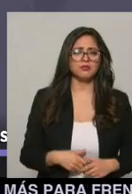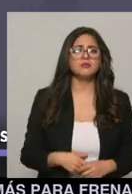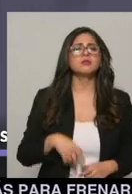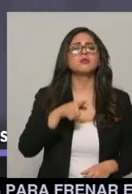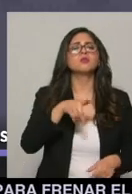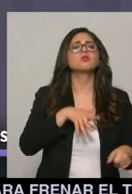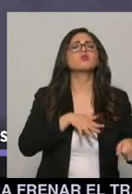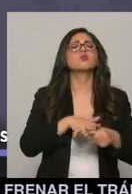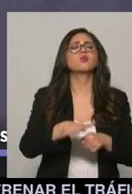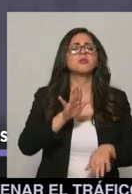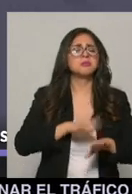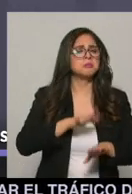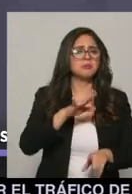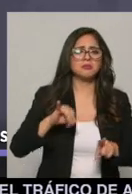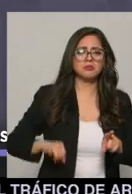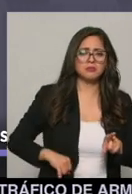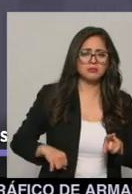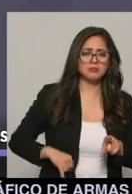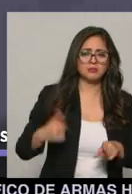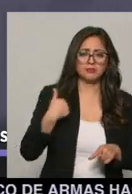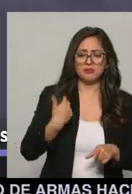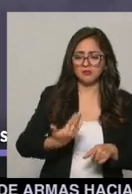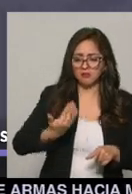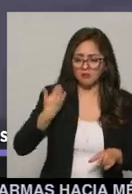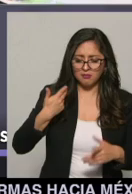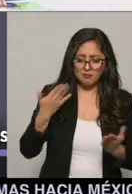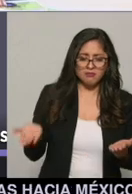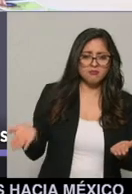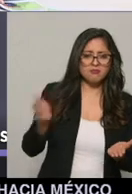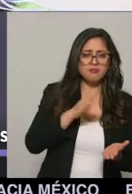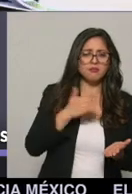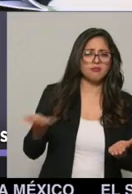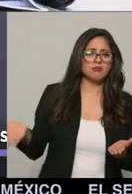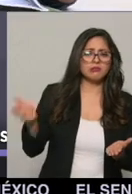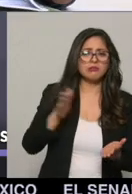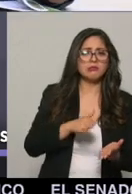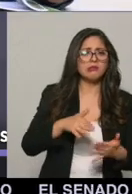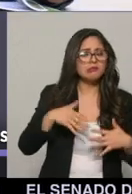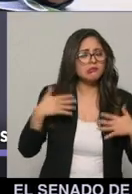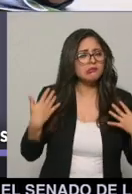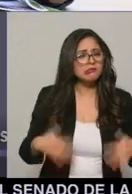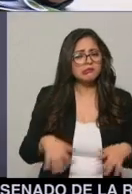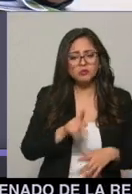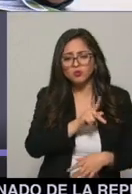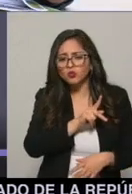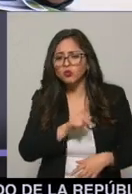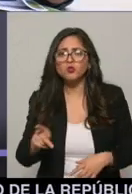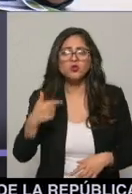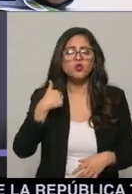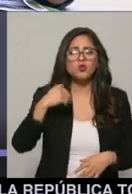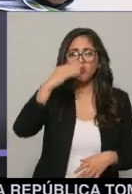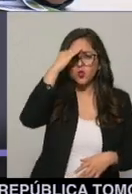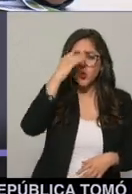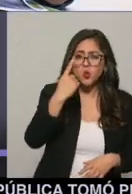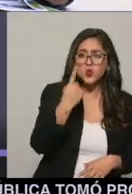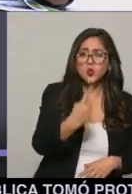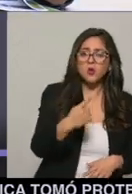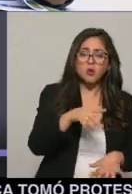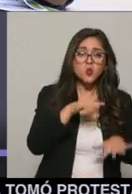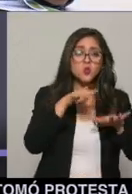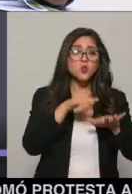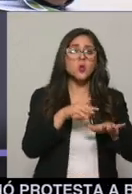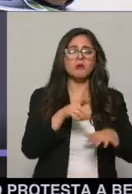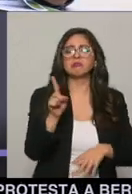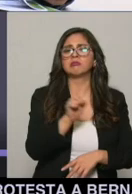atención? Yo le estuve dando un vistazo y yo decía, bueno, es que todas, no hay una que me haya impactado más que otra.